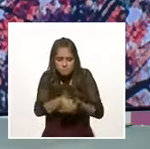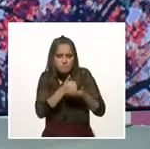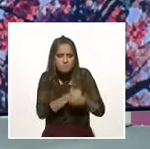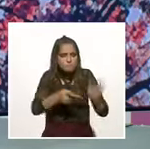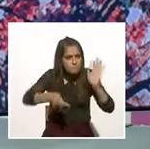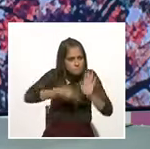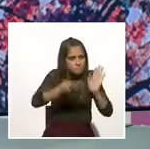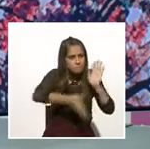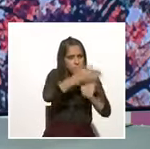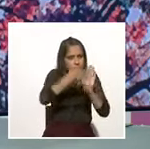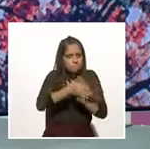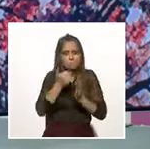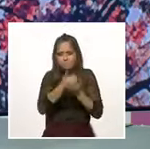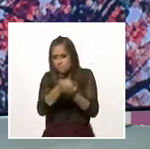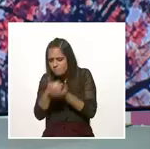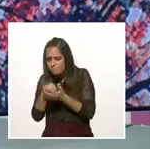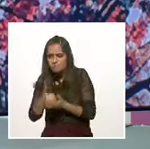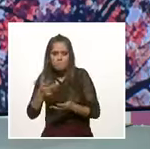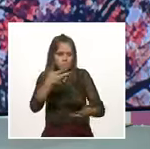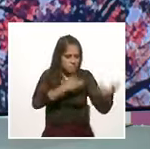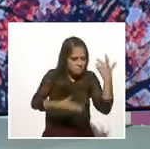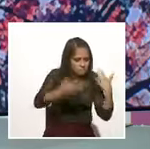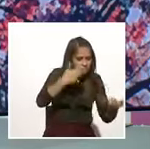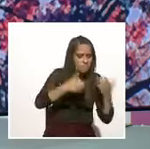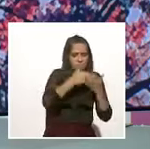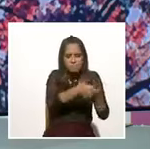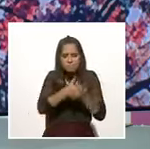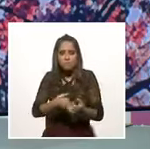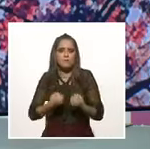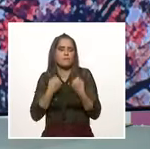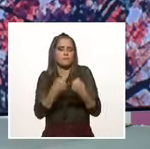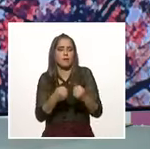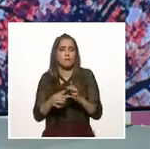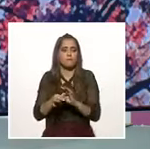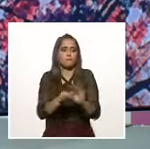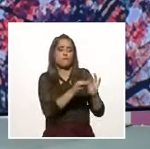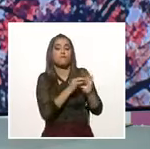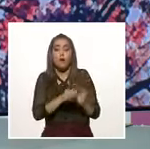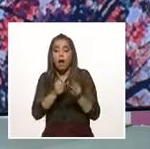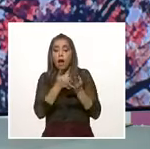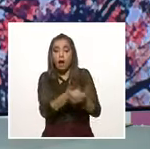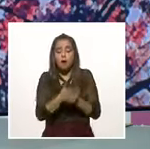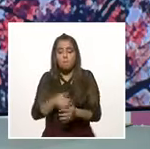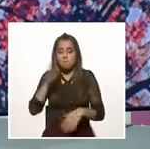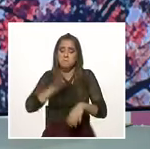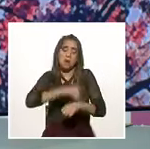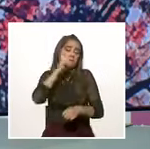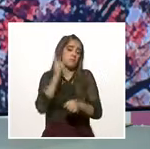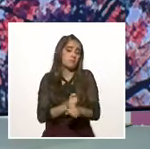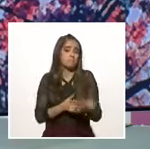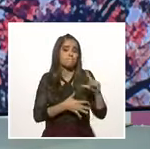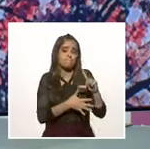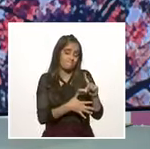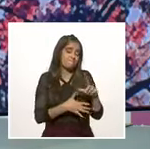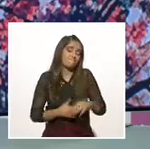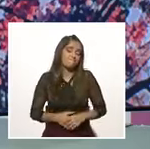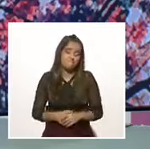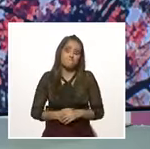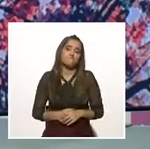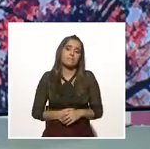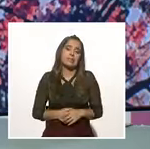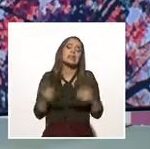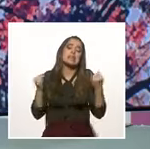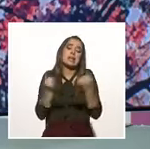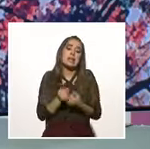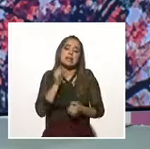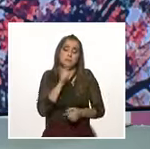reorganizarse, reagruparse y generar fortaleza. Y de ayudarse unos a otros, que es así. Increíble, ¿verdad? Y cómo hay gente que además